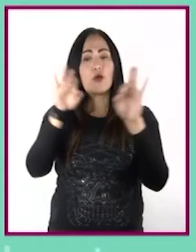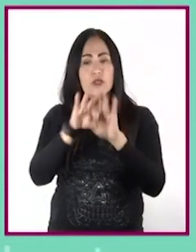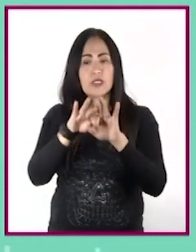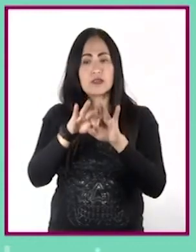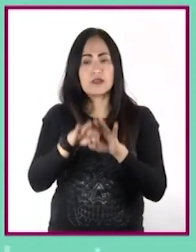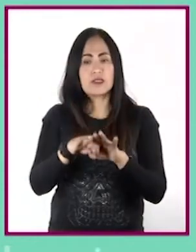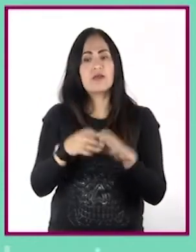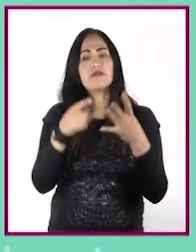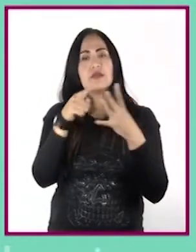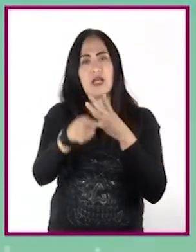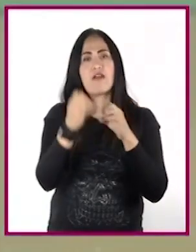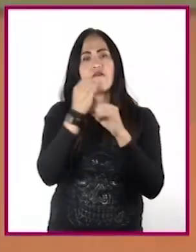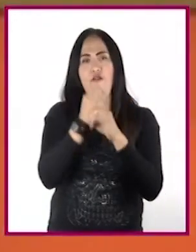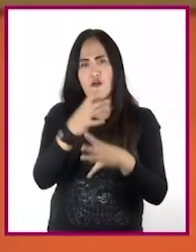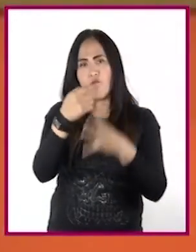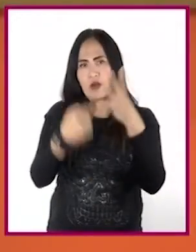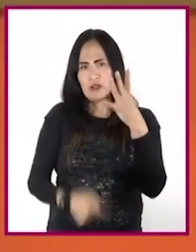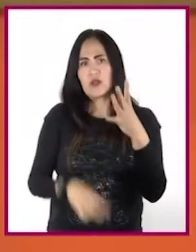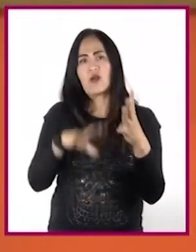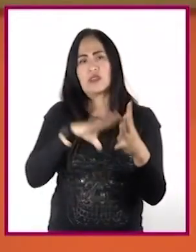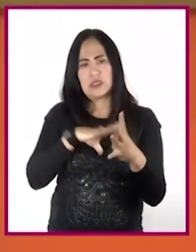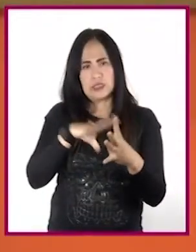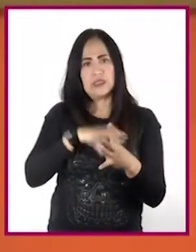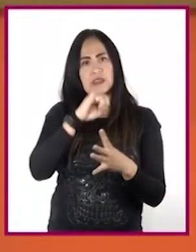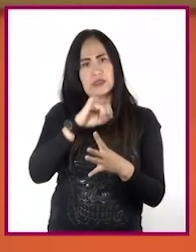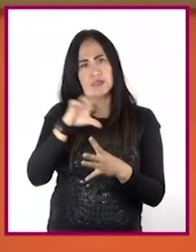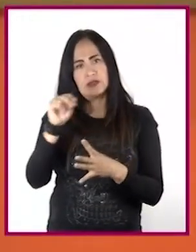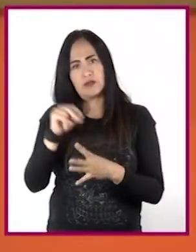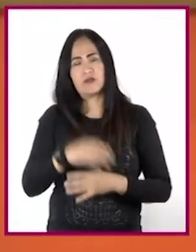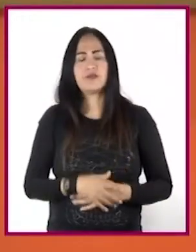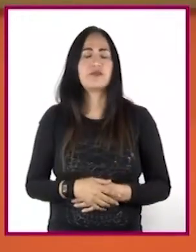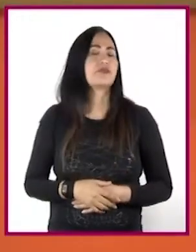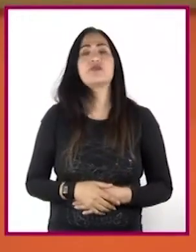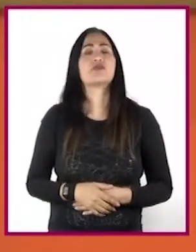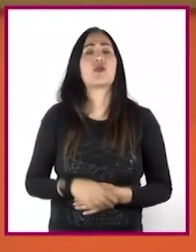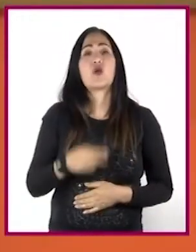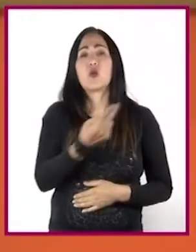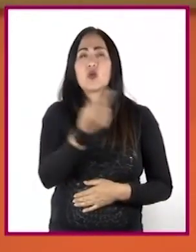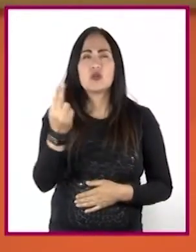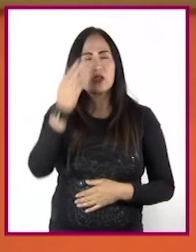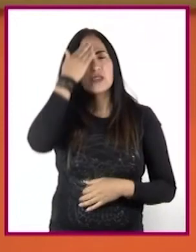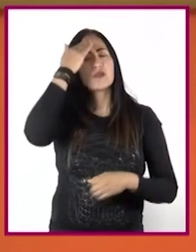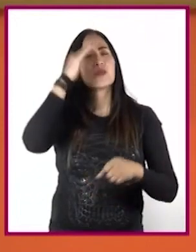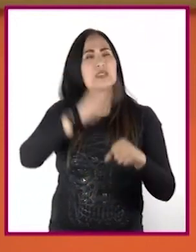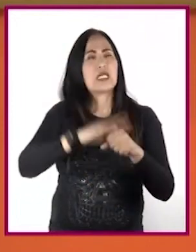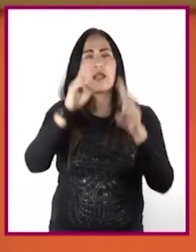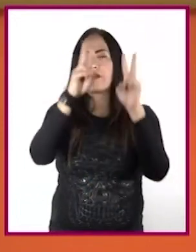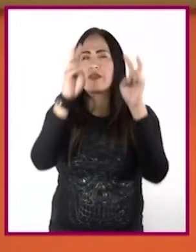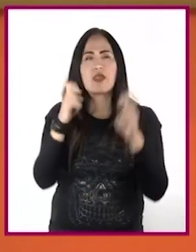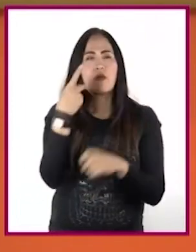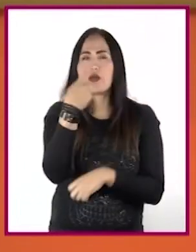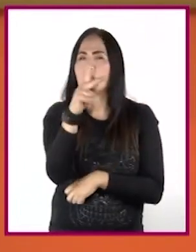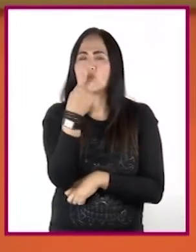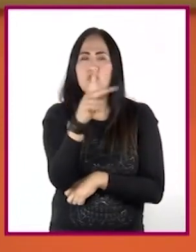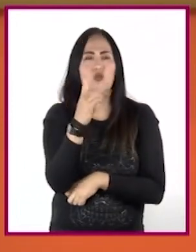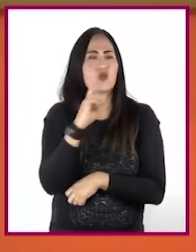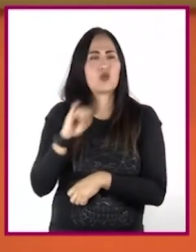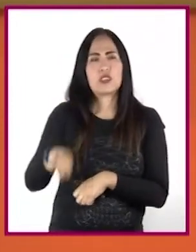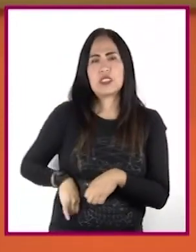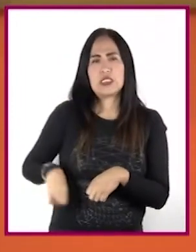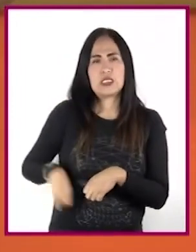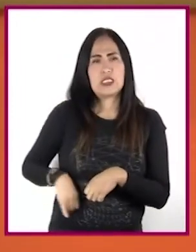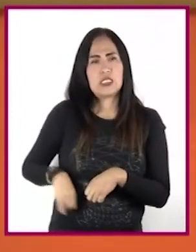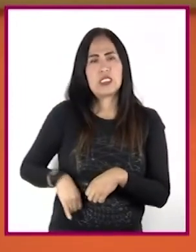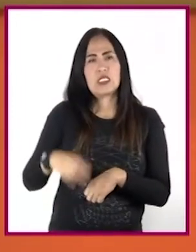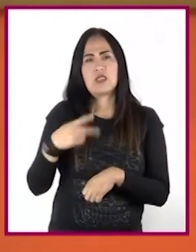y disponibilidad de información. Tengan presente que el tema debe de ser de su interés y de la incumbencia